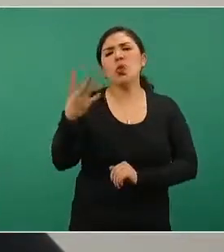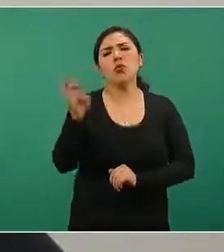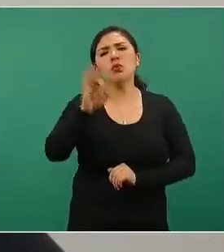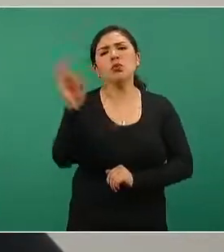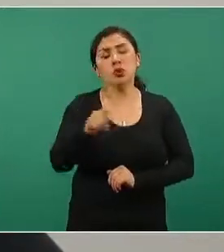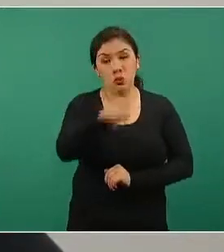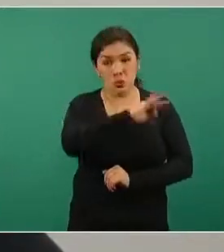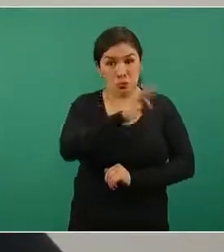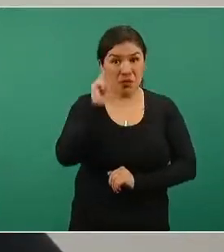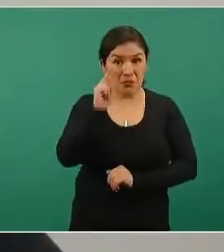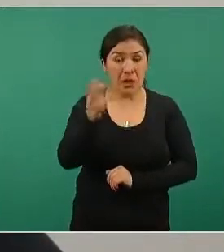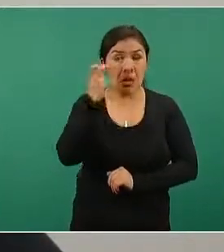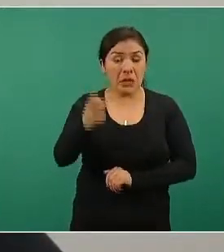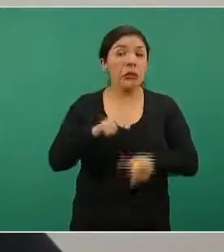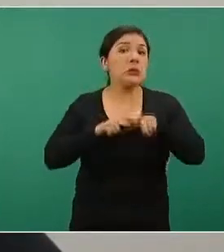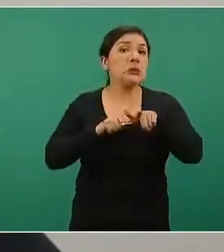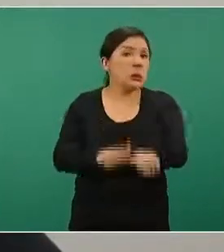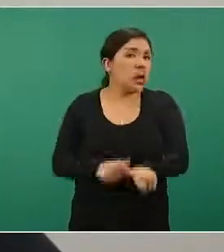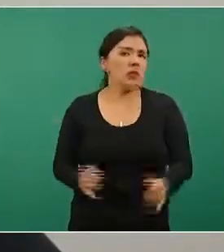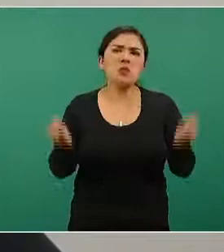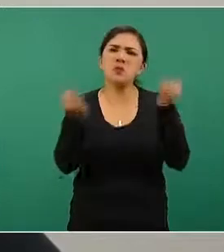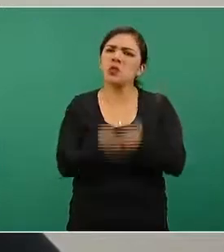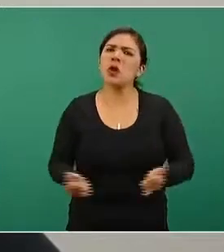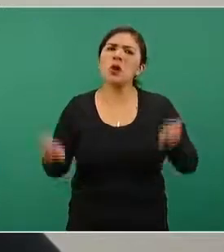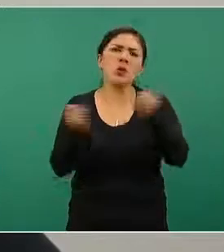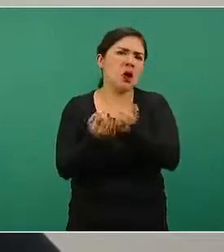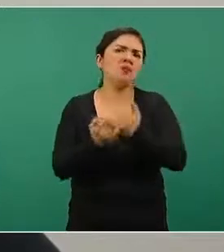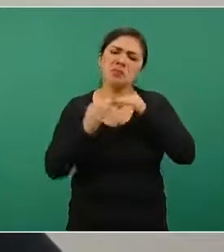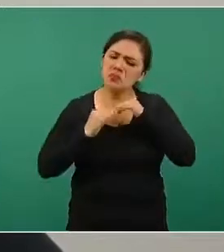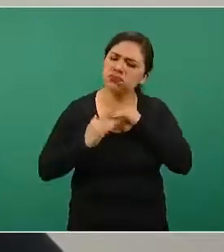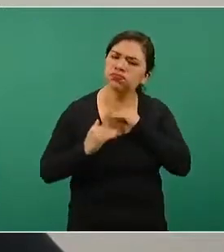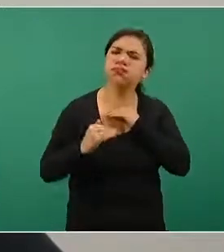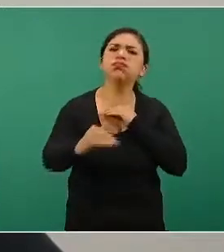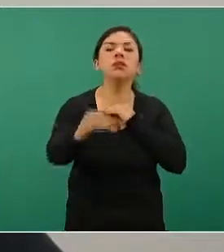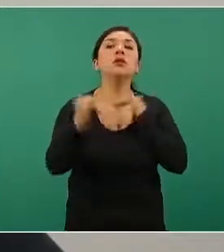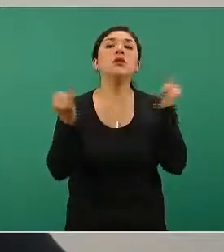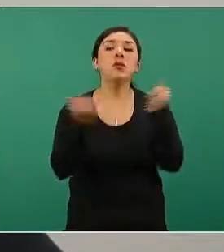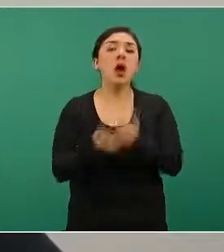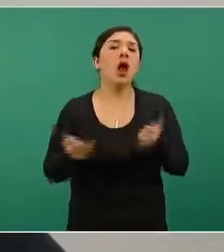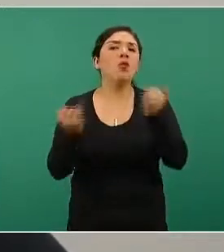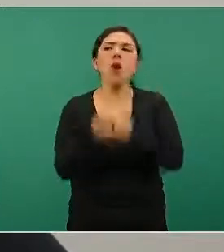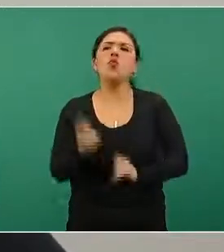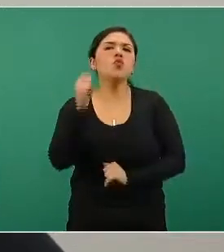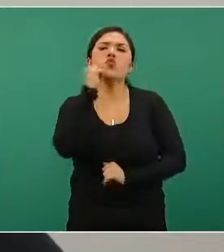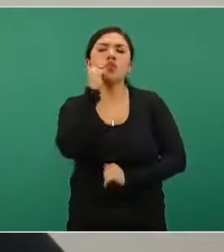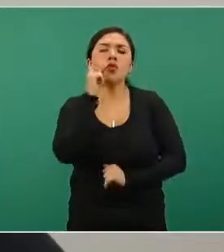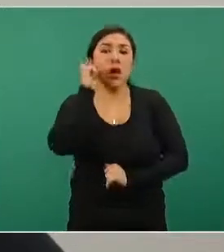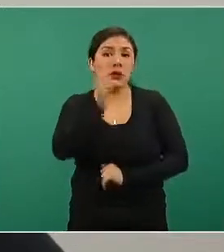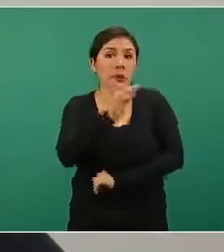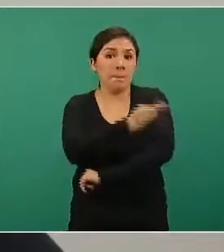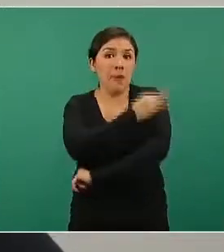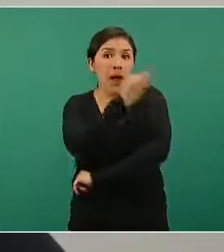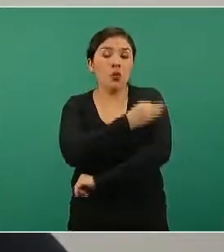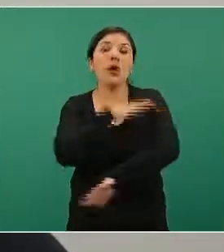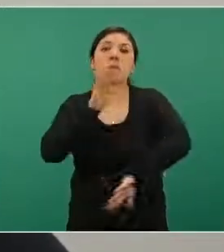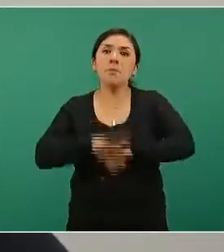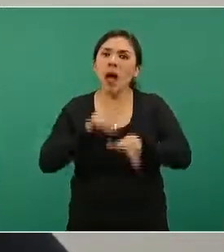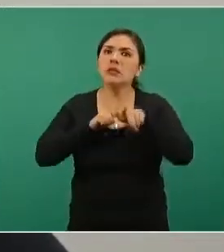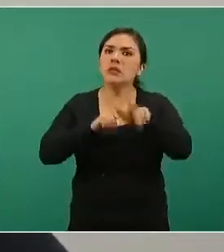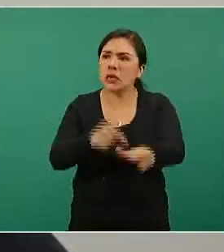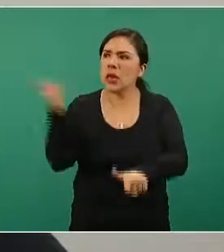podemos ver que esta se ha mantenido de una manera estable, de una manera constante, independientemente que las vacunas han